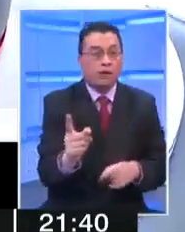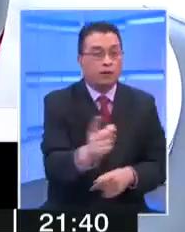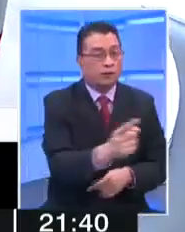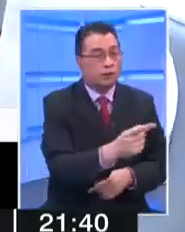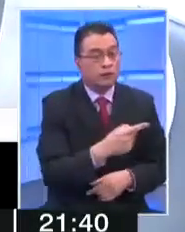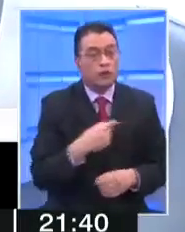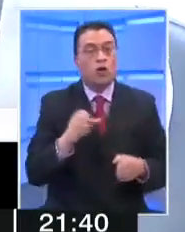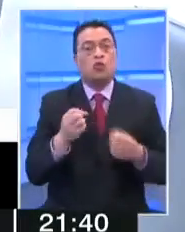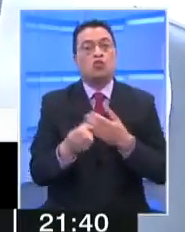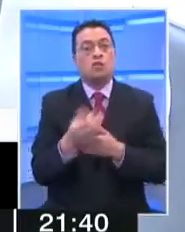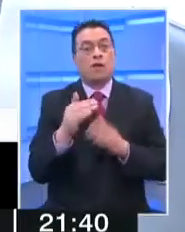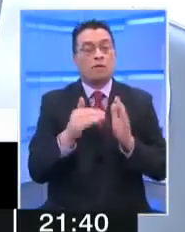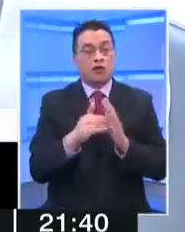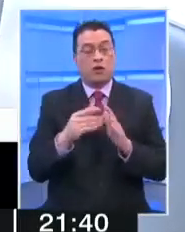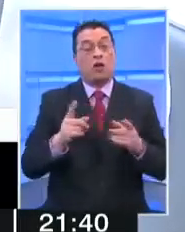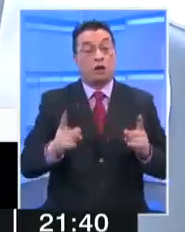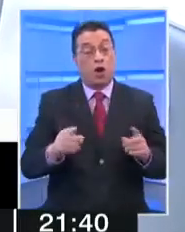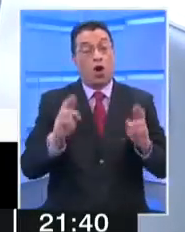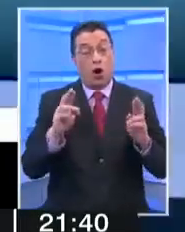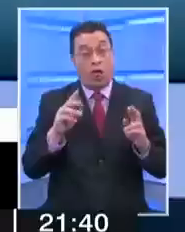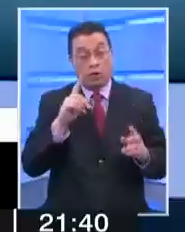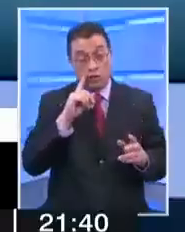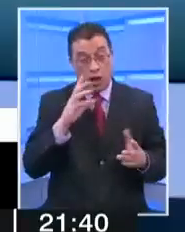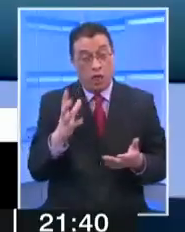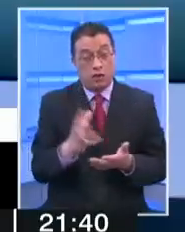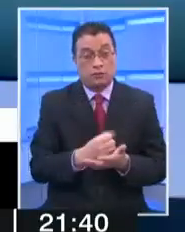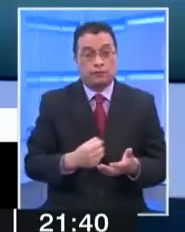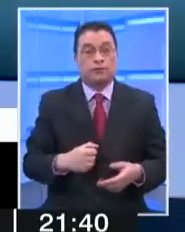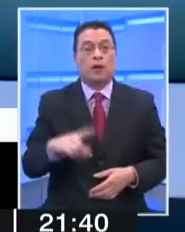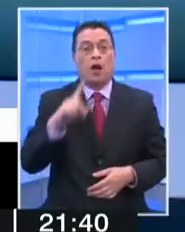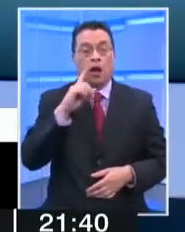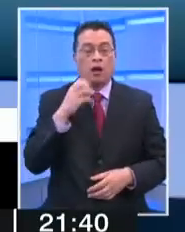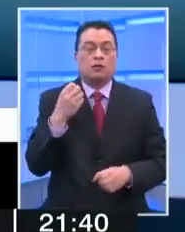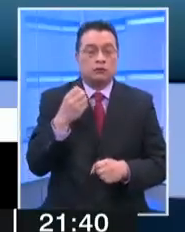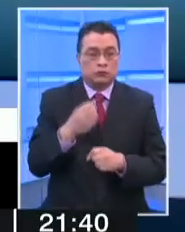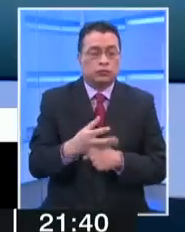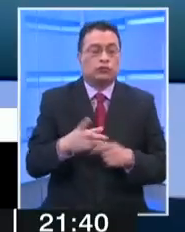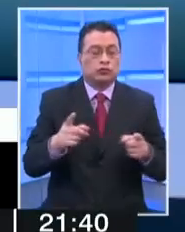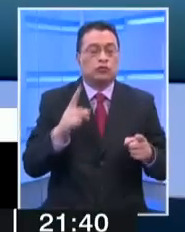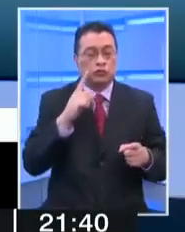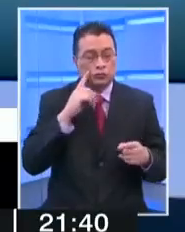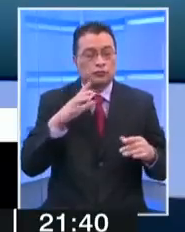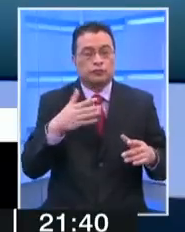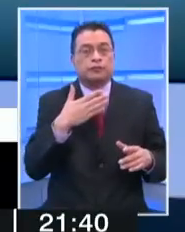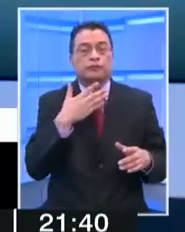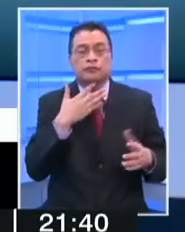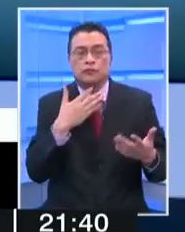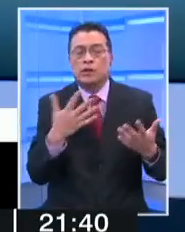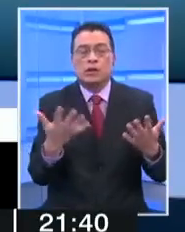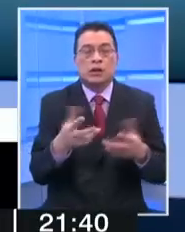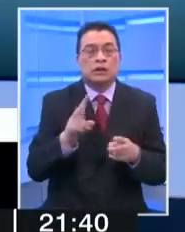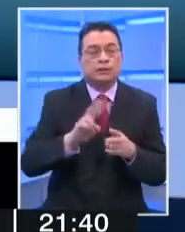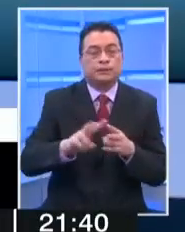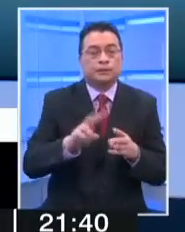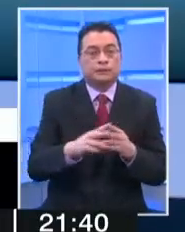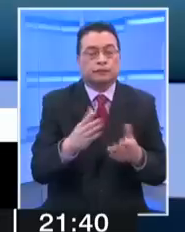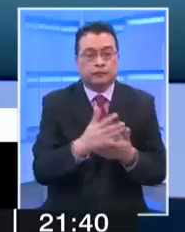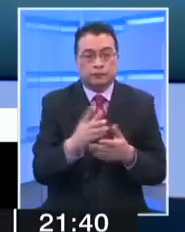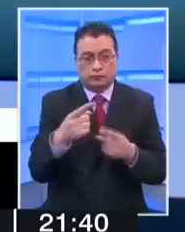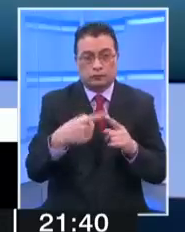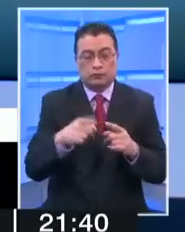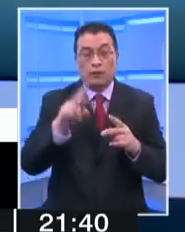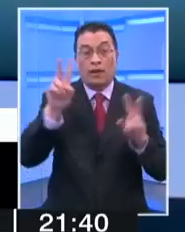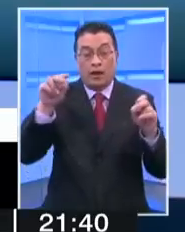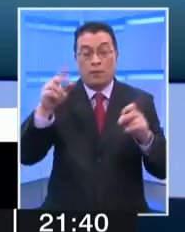políticos nueva mayoría y espero que la tengan ha habido mucho revuelo respecto a lo que está sucediendo y lo voy a llevar a otro tema en la